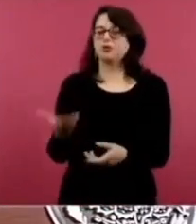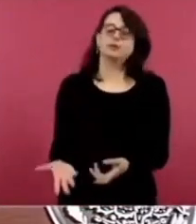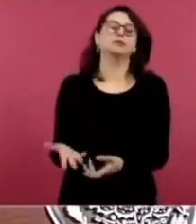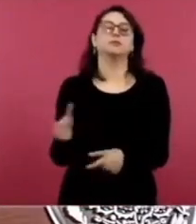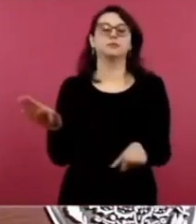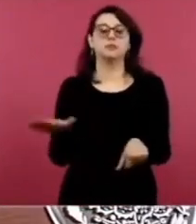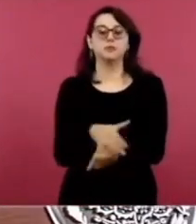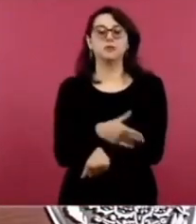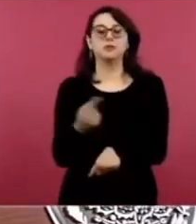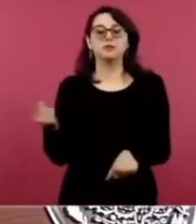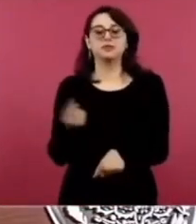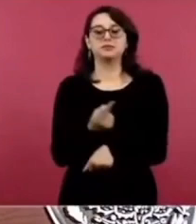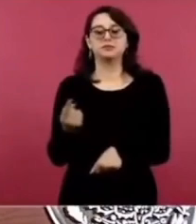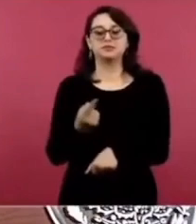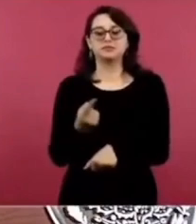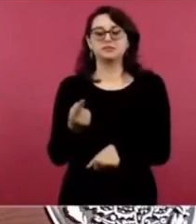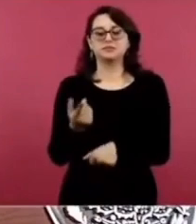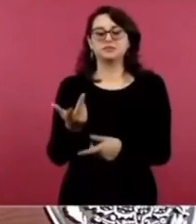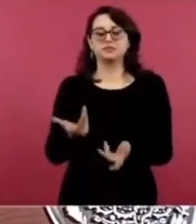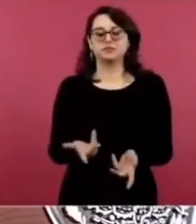esa marca,